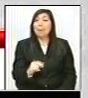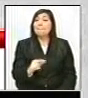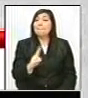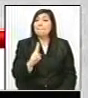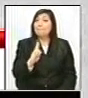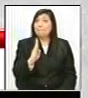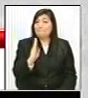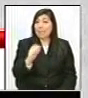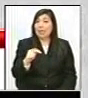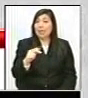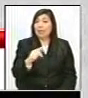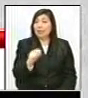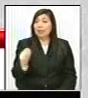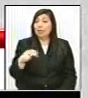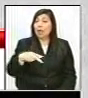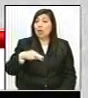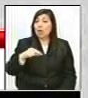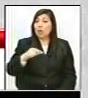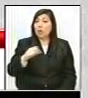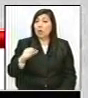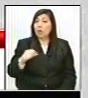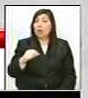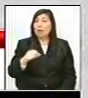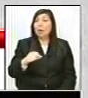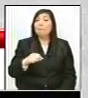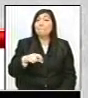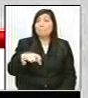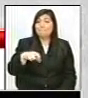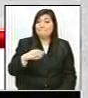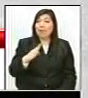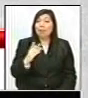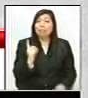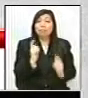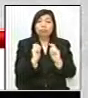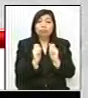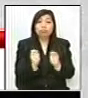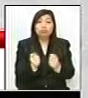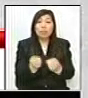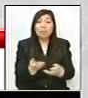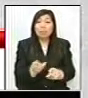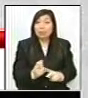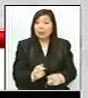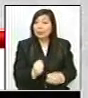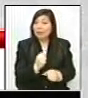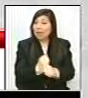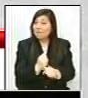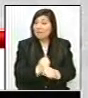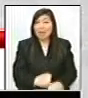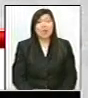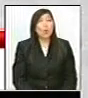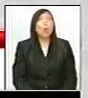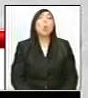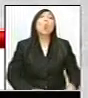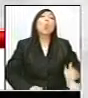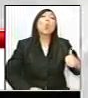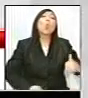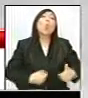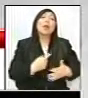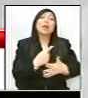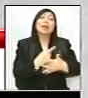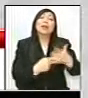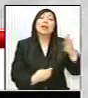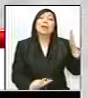Benítez, Sergio Iván Noguera, Julio Gutiérrez Peve, a cambio de una entrega de una contraprestación. ¿En cuál de los 14